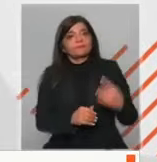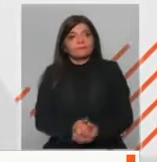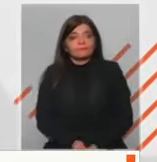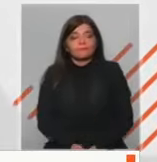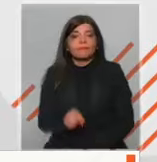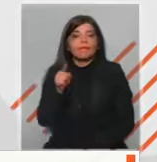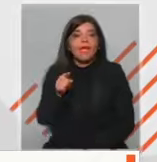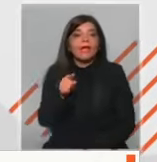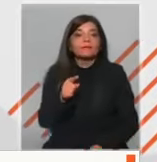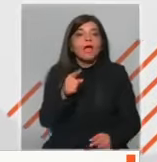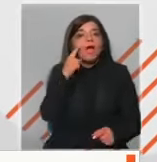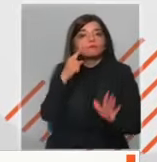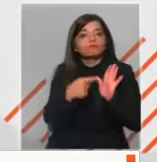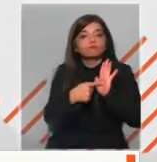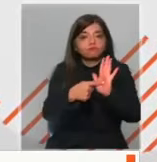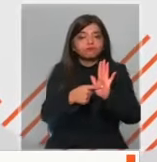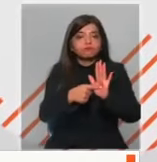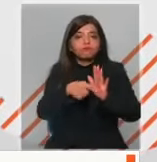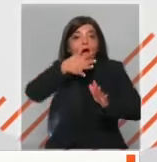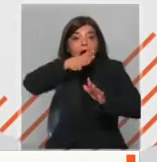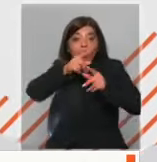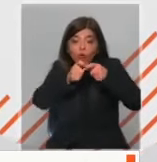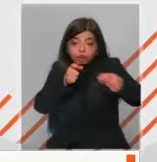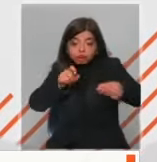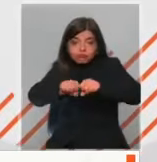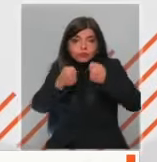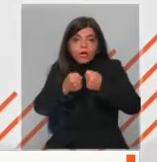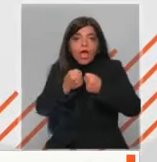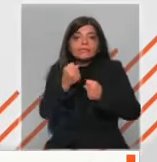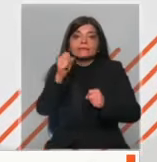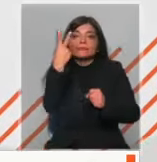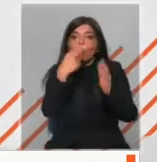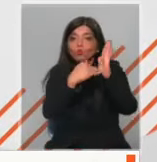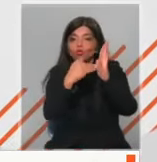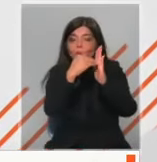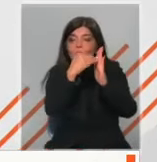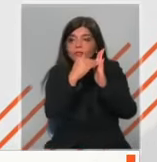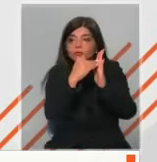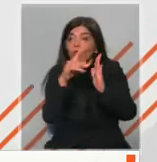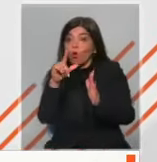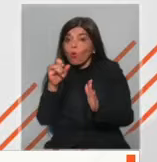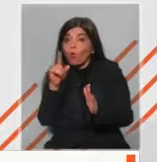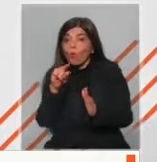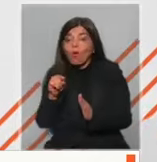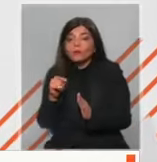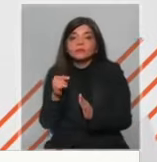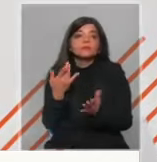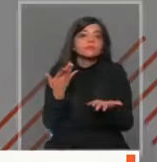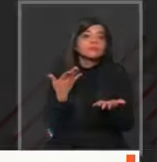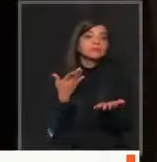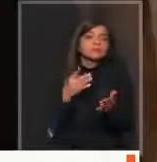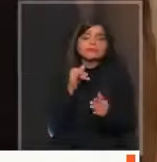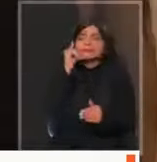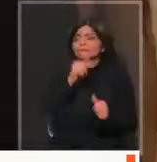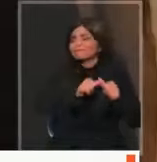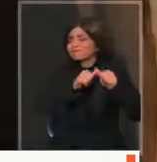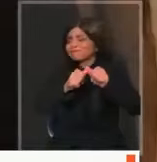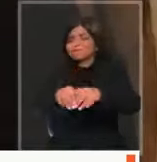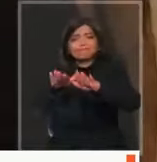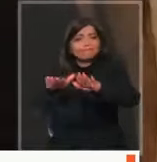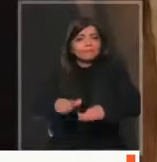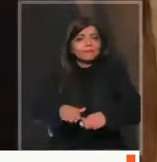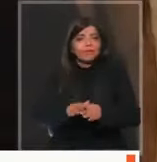Este es el registro de una filtración de agua desde el segundo piso. Según Luis, una emergencia eterna. Sí, pues